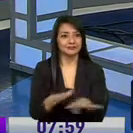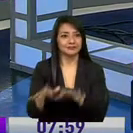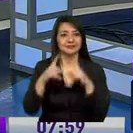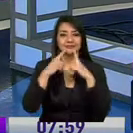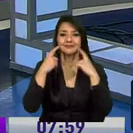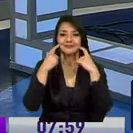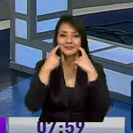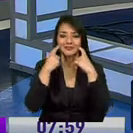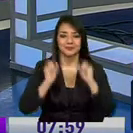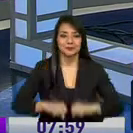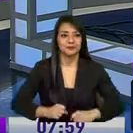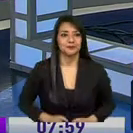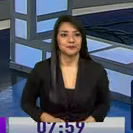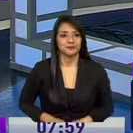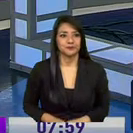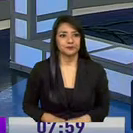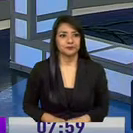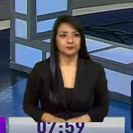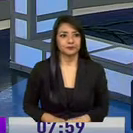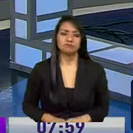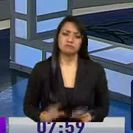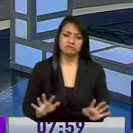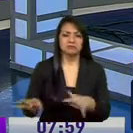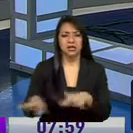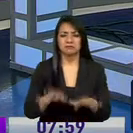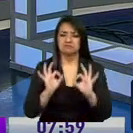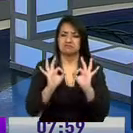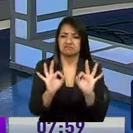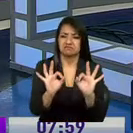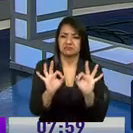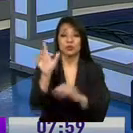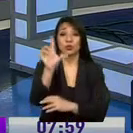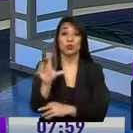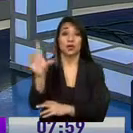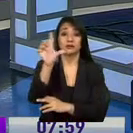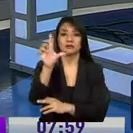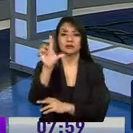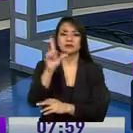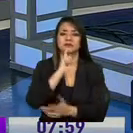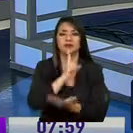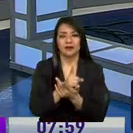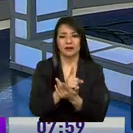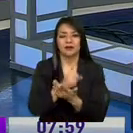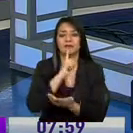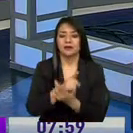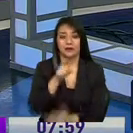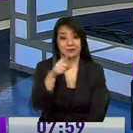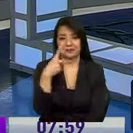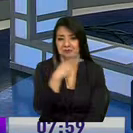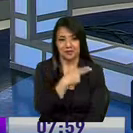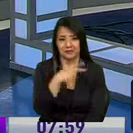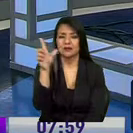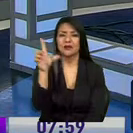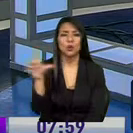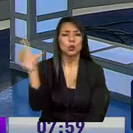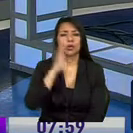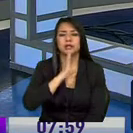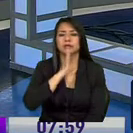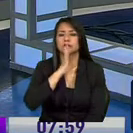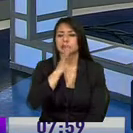sonrisa a todas sus actividades. Sí, hay que ponerle buena gana, ¿no? Generalmente el lunes, déjeme, no seamos mentirosos, perecita, es el día